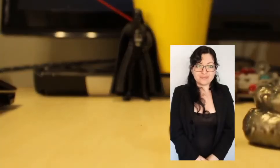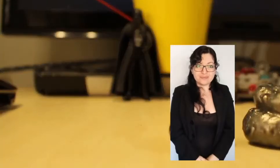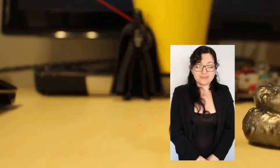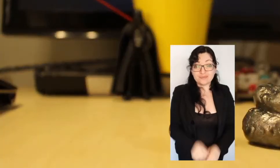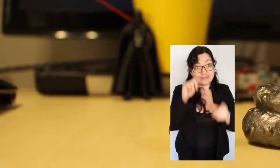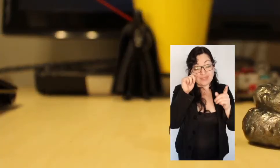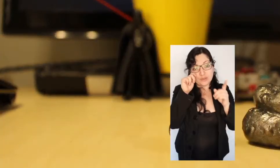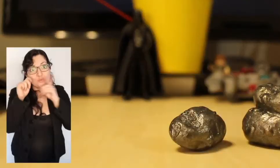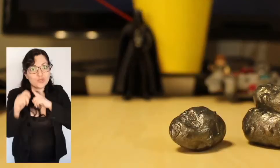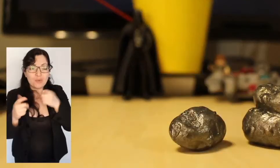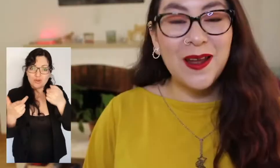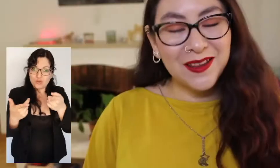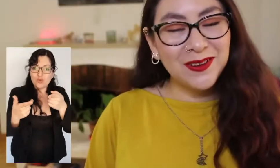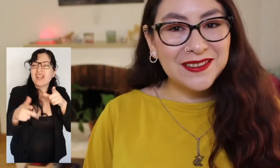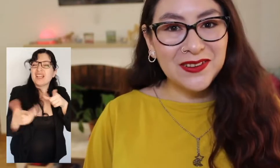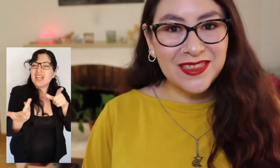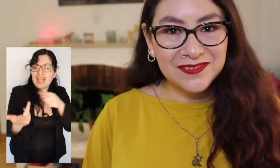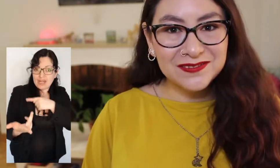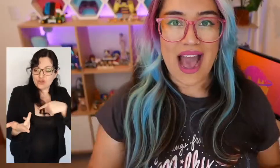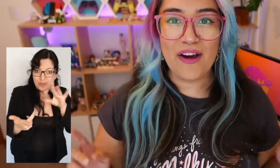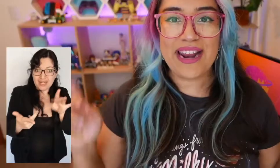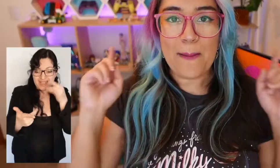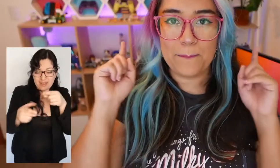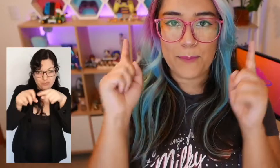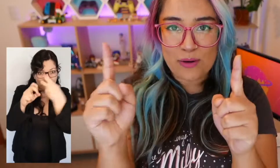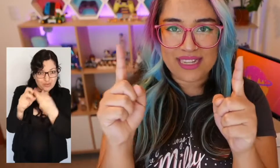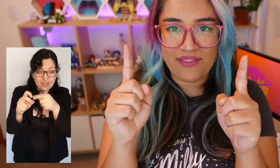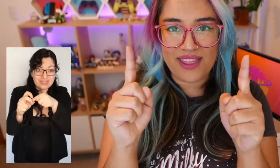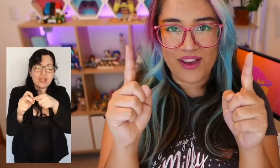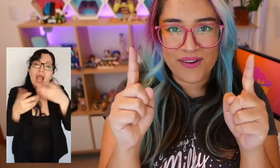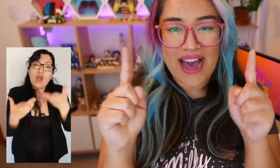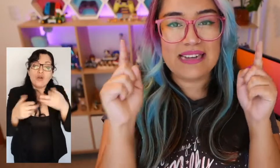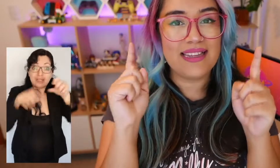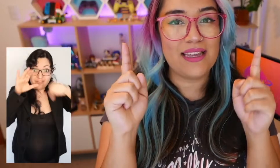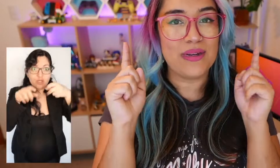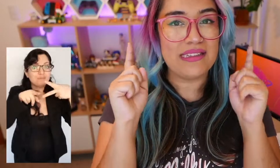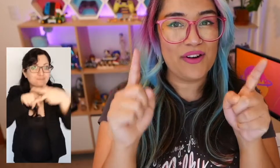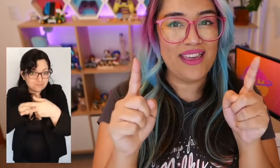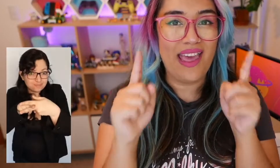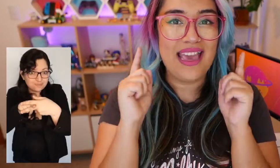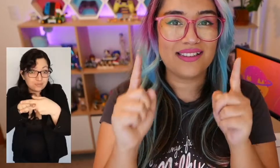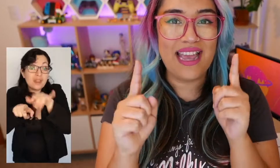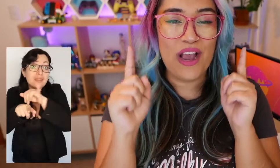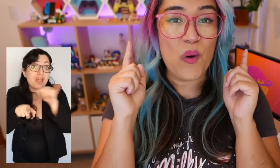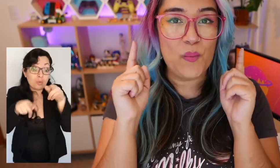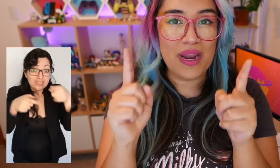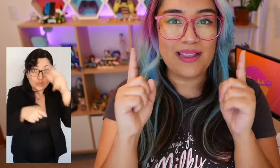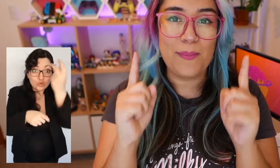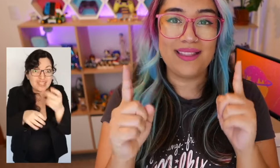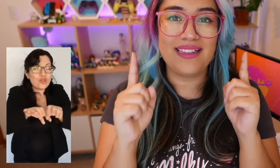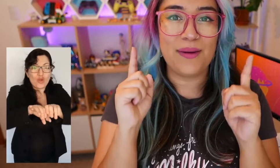Finalmente, escoge el nombre para tu asteroide. Ahora, pausa el video hasta que tu asteroide esté